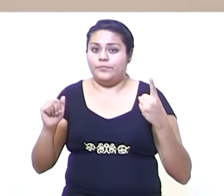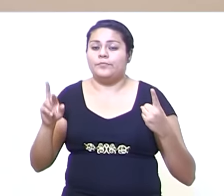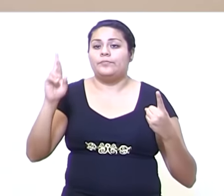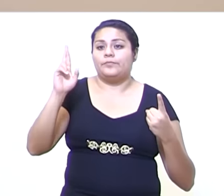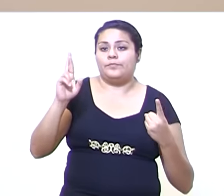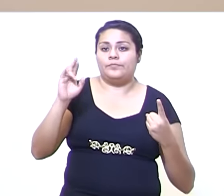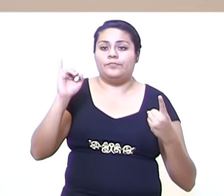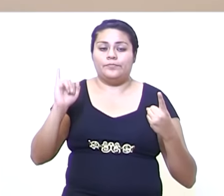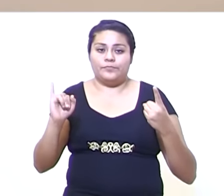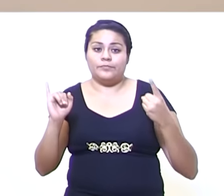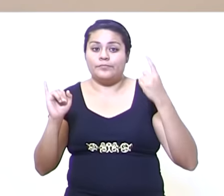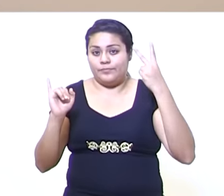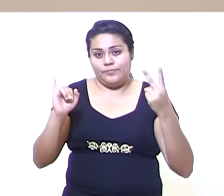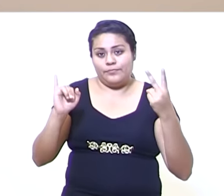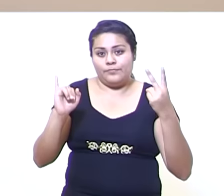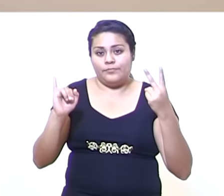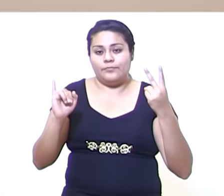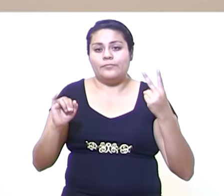2,